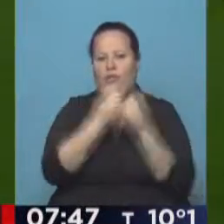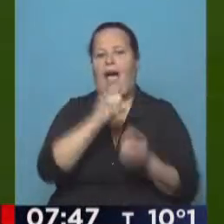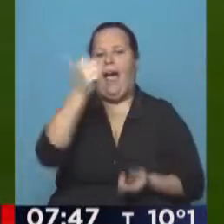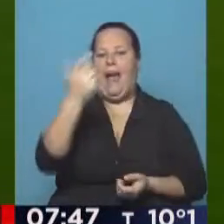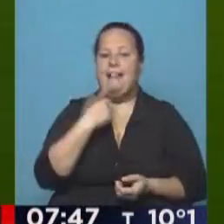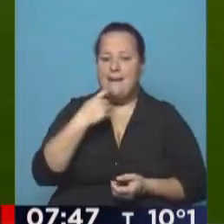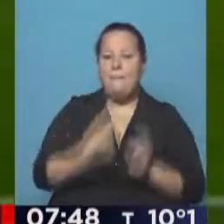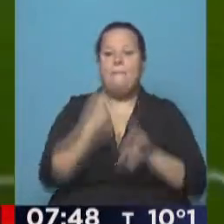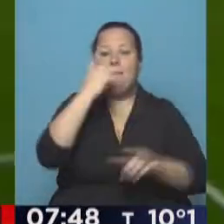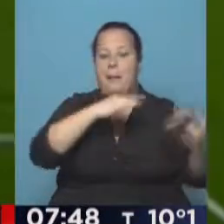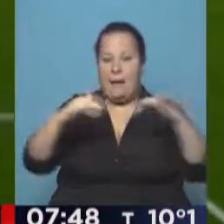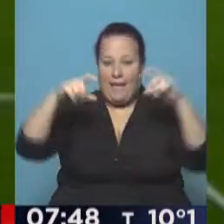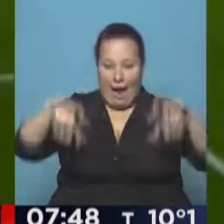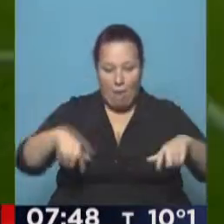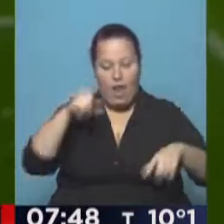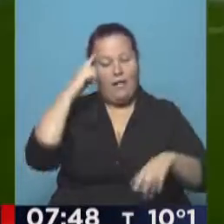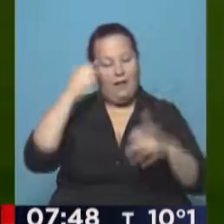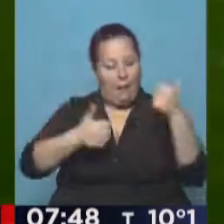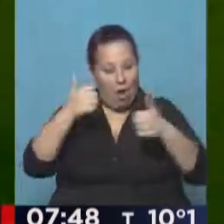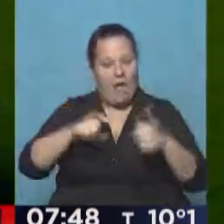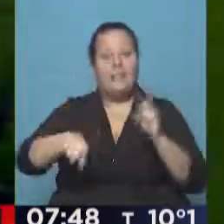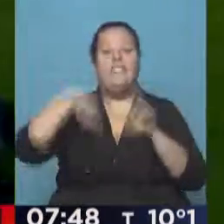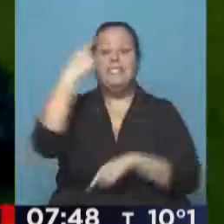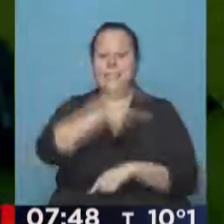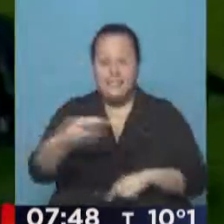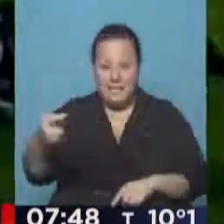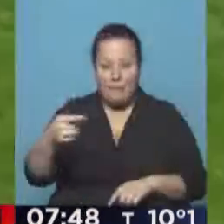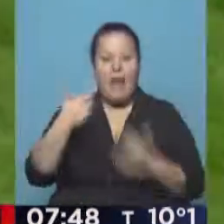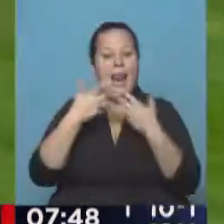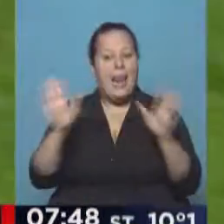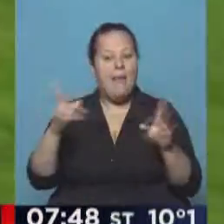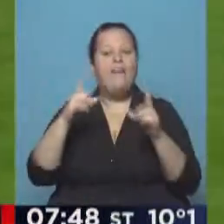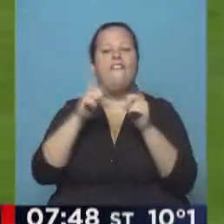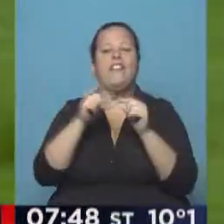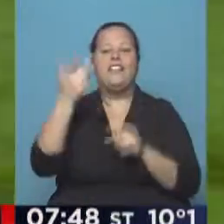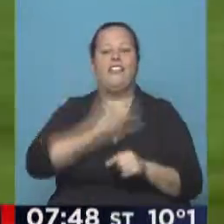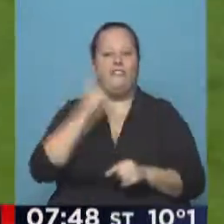River en el debut de este campeonato, que recordemos la próxima semana tendrá libre por fecha FIFA.